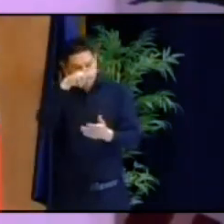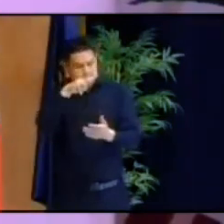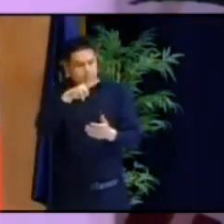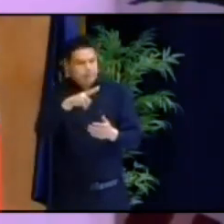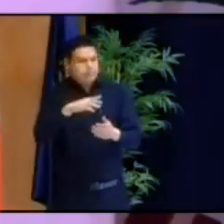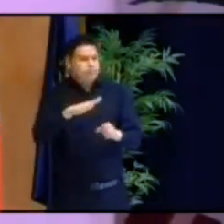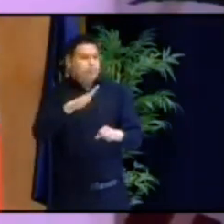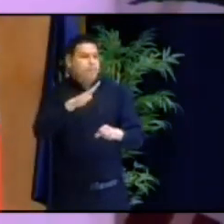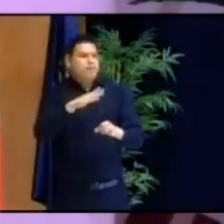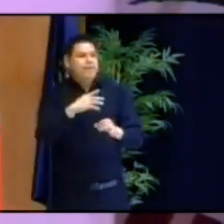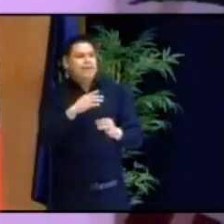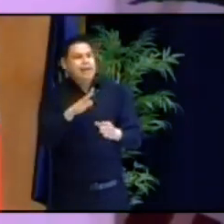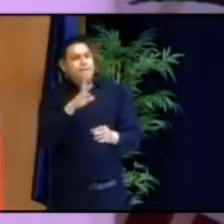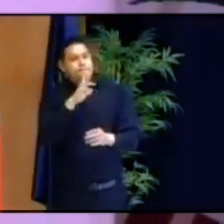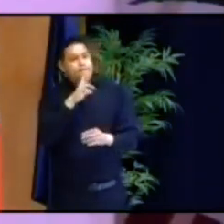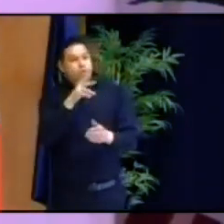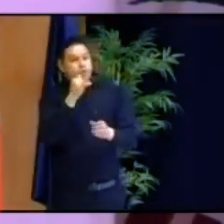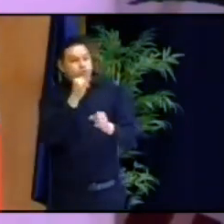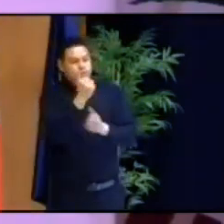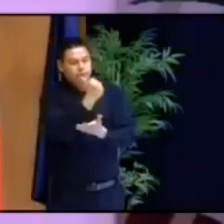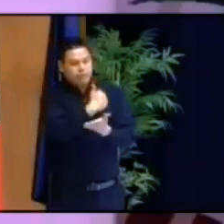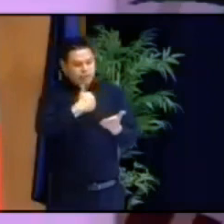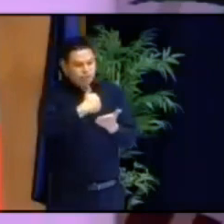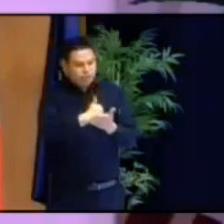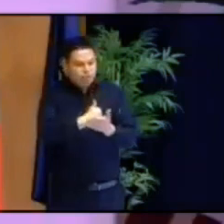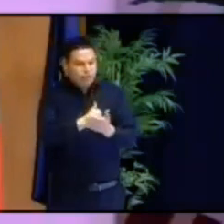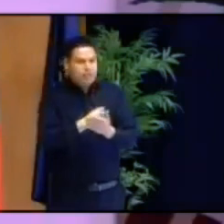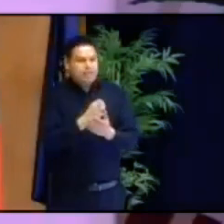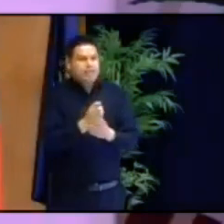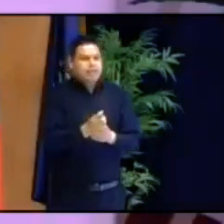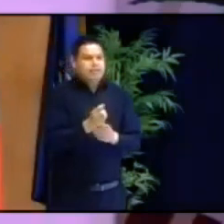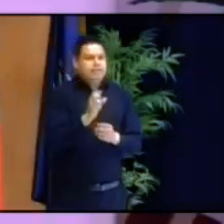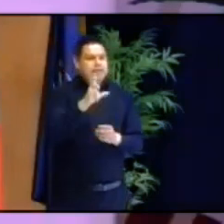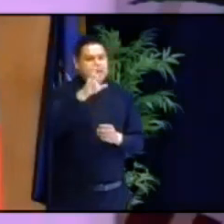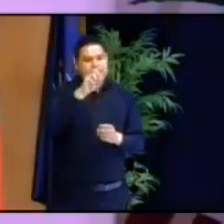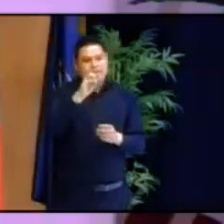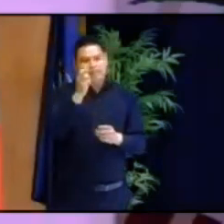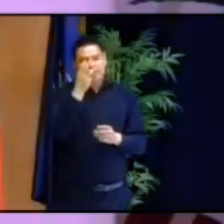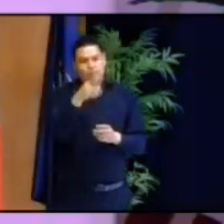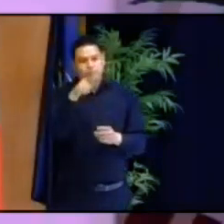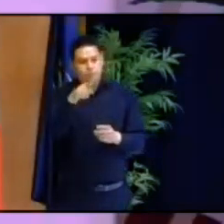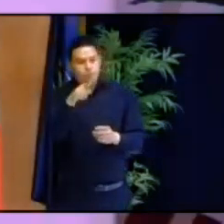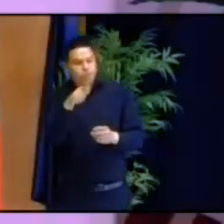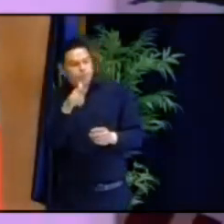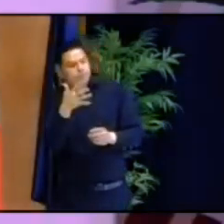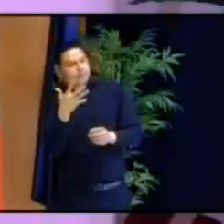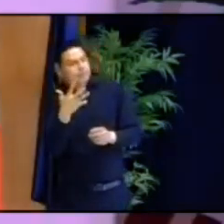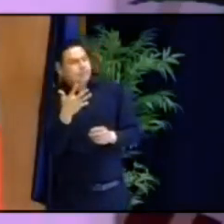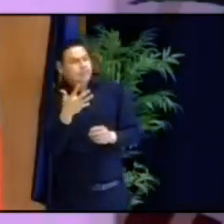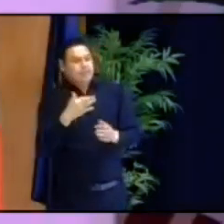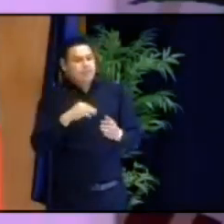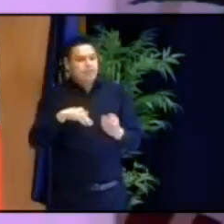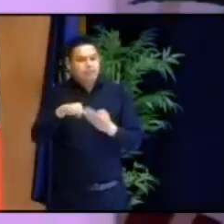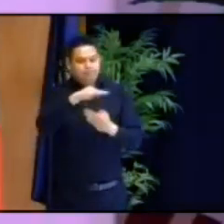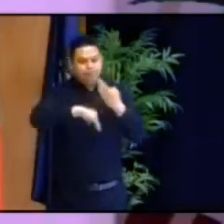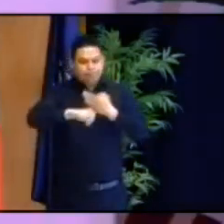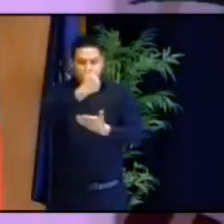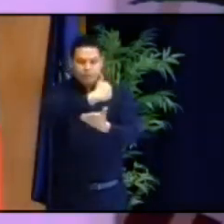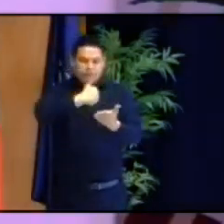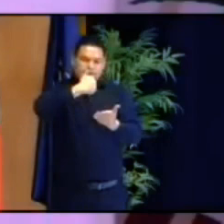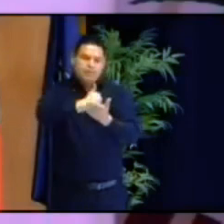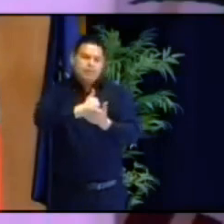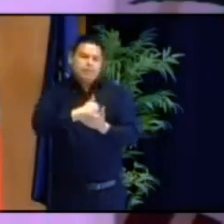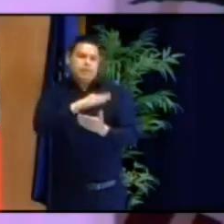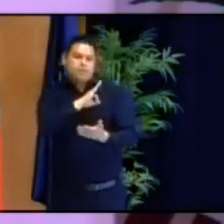más conectada del mundo. Son 33,000 puntos de wifi gratuito que tenemos en toda la ciudad, de